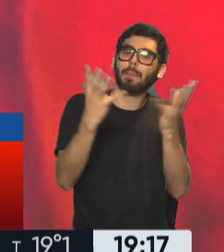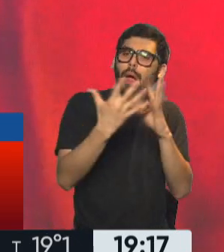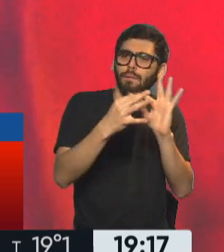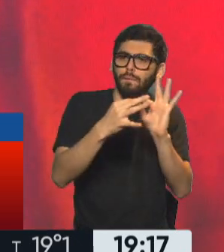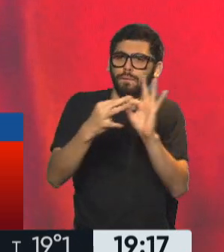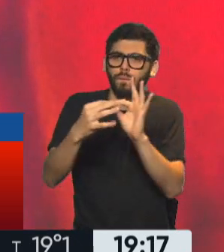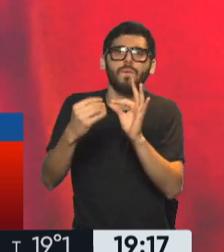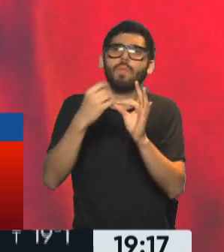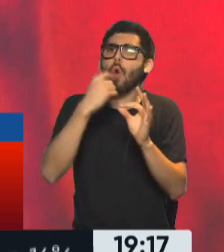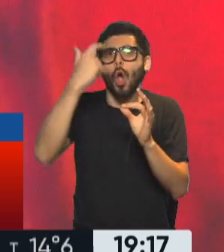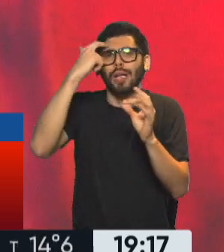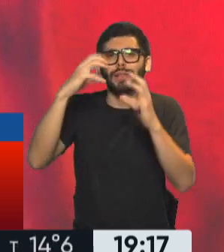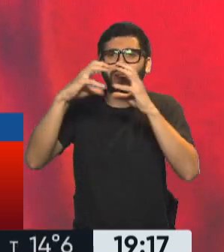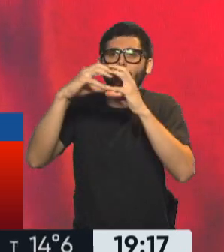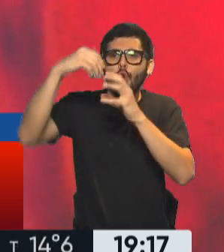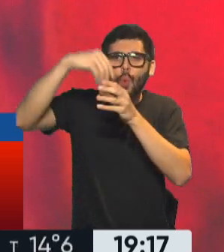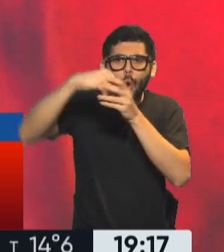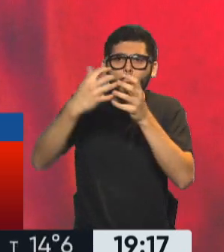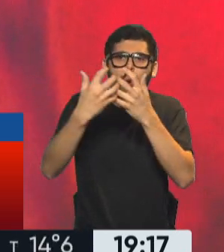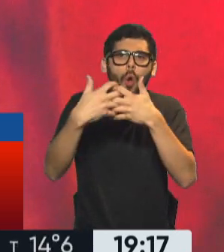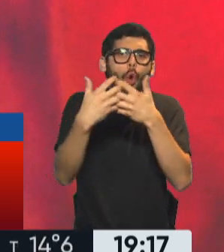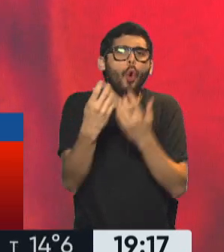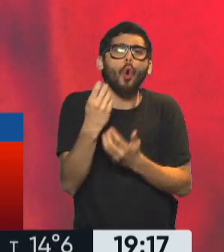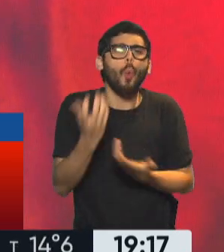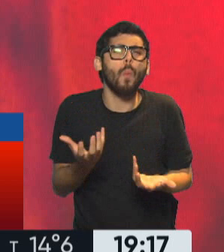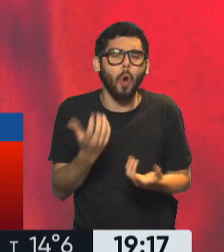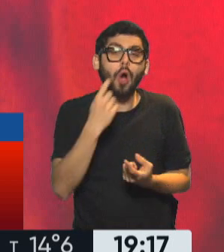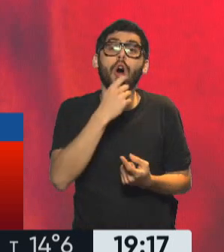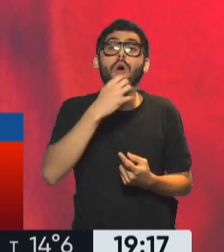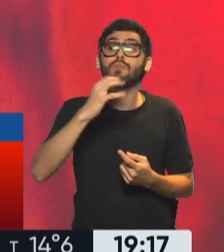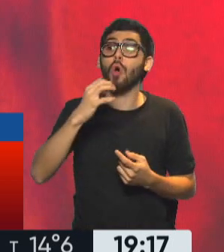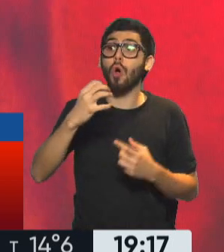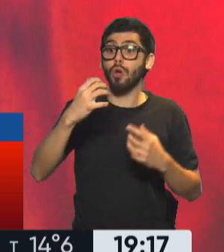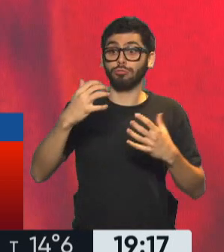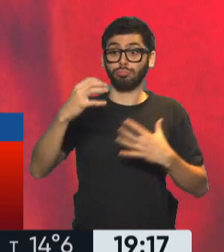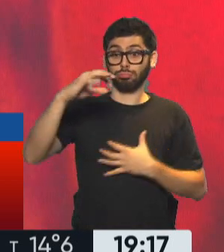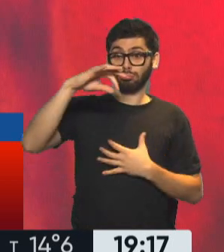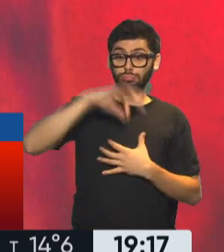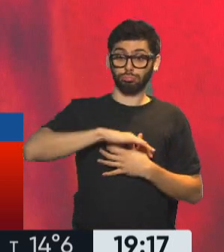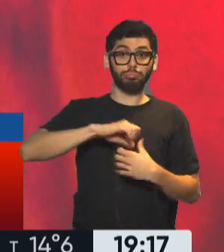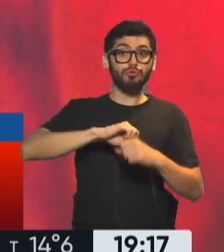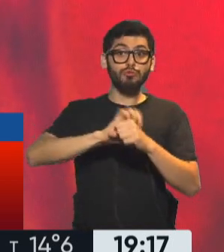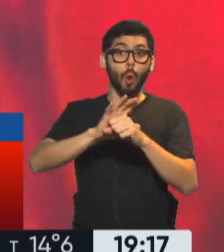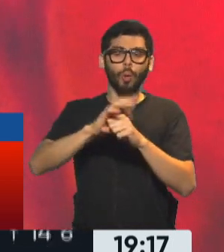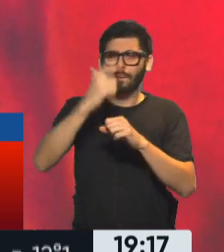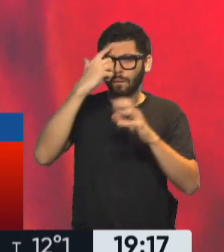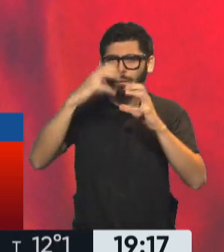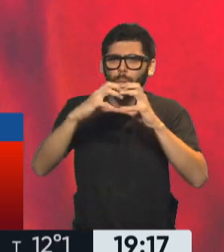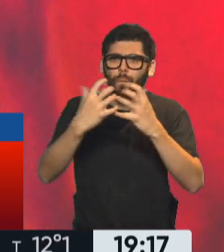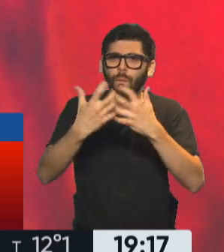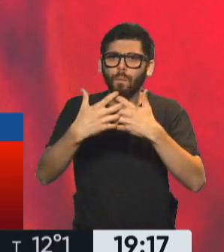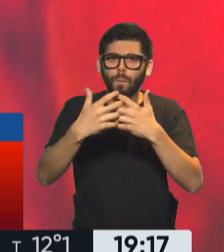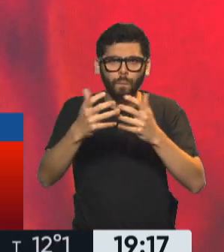funciona el cerebro o qué funcionamiento tiene el cerebro, por ejemplo, post-COVID? Una persona que padeció el COVID, ¿cuáles pueden ser también